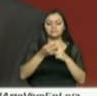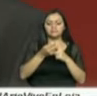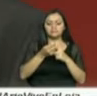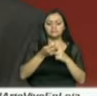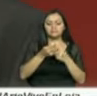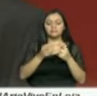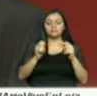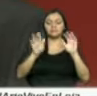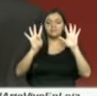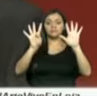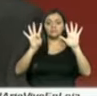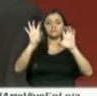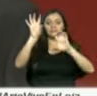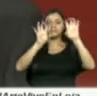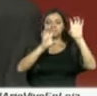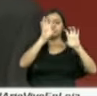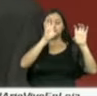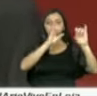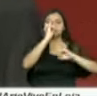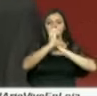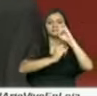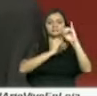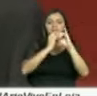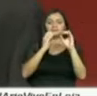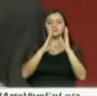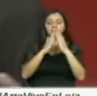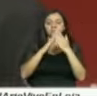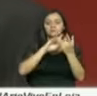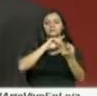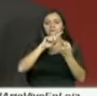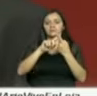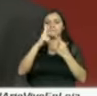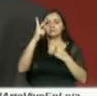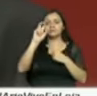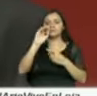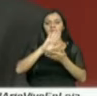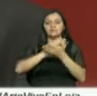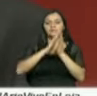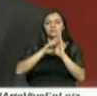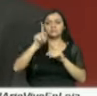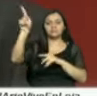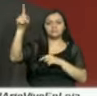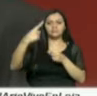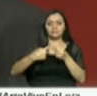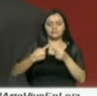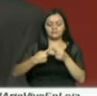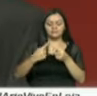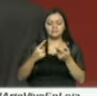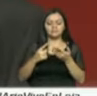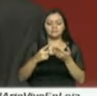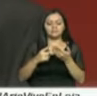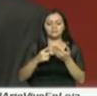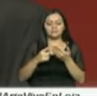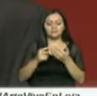Feria Internacional del Libro que se cumple hasta el 20 de noviembre en estos días en Quito. Una